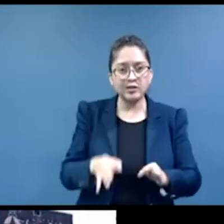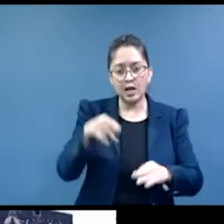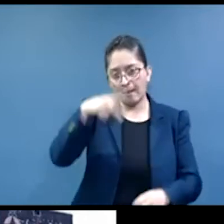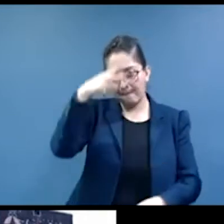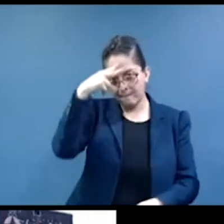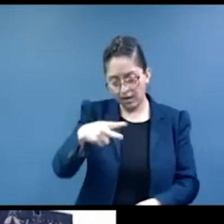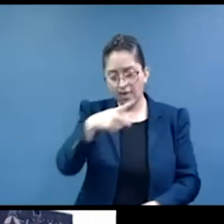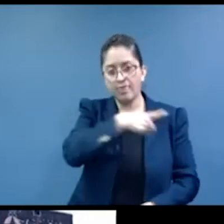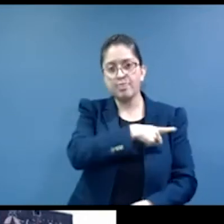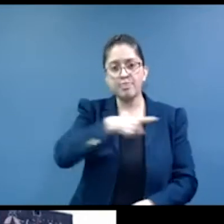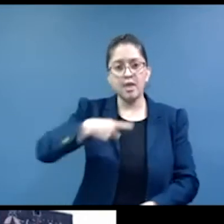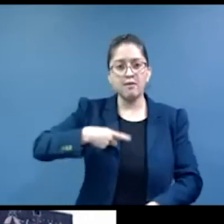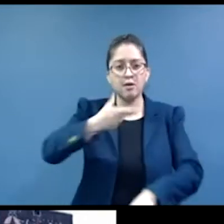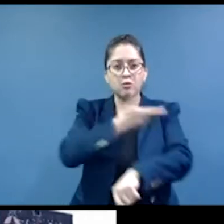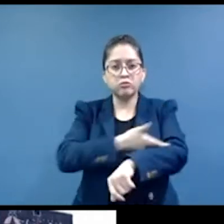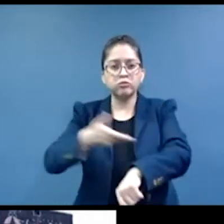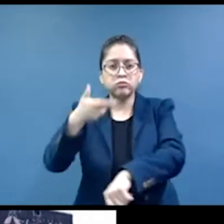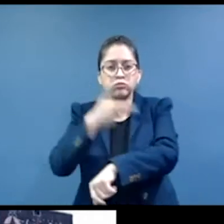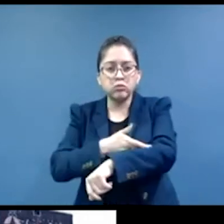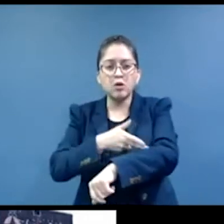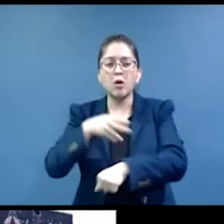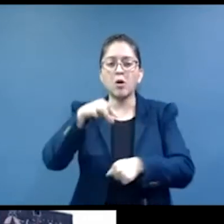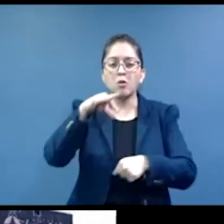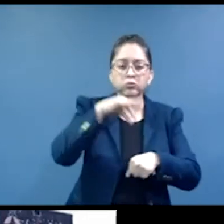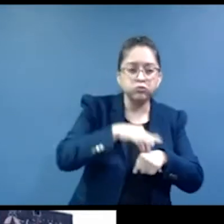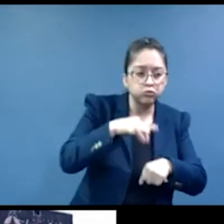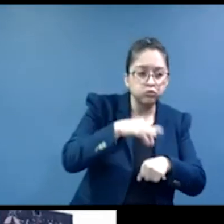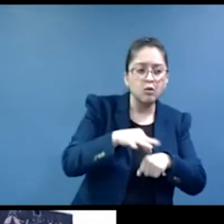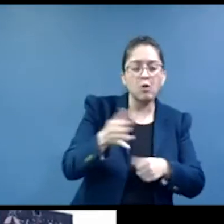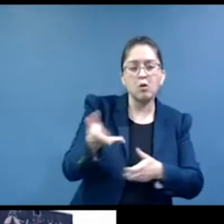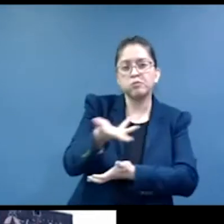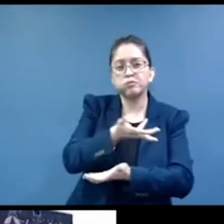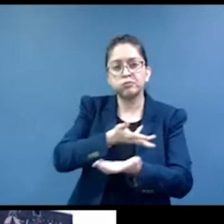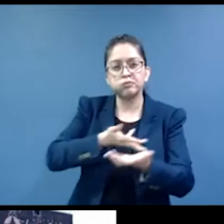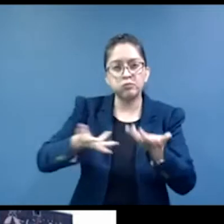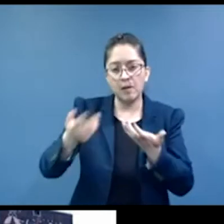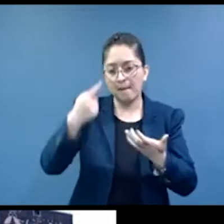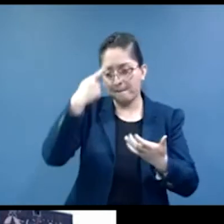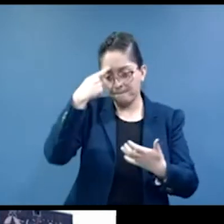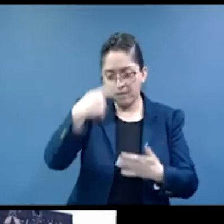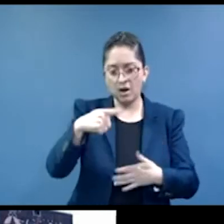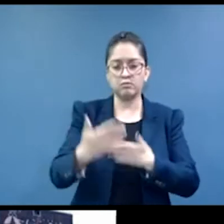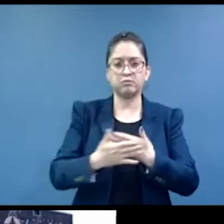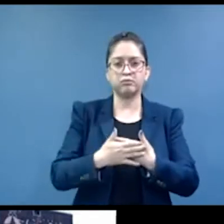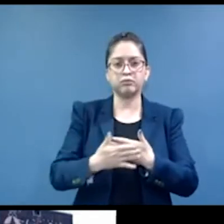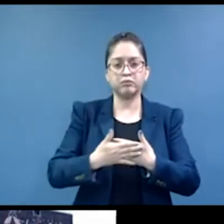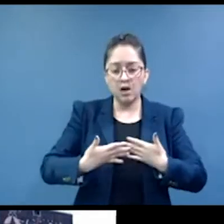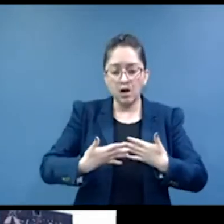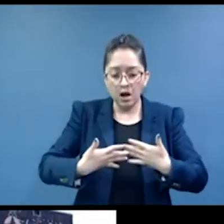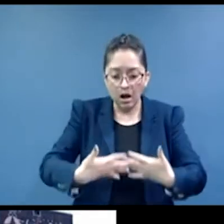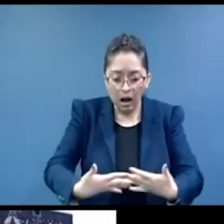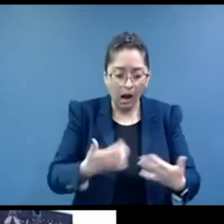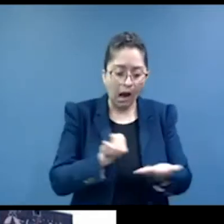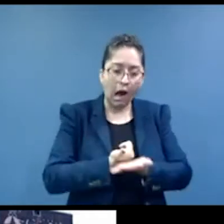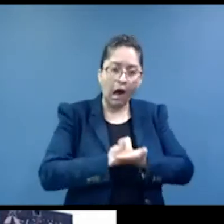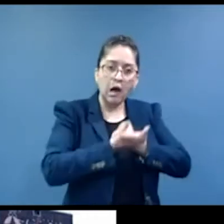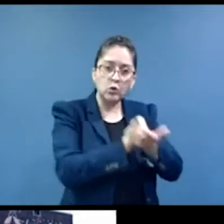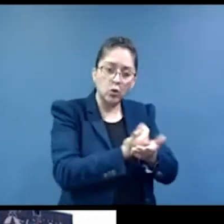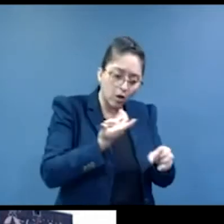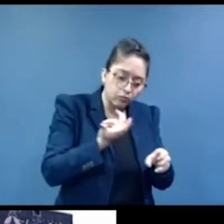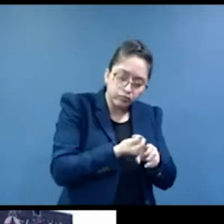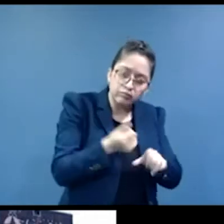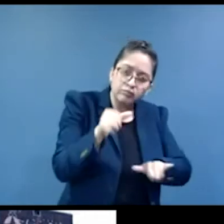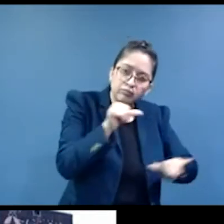aspectos tanto médicos como técnicos de la prestación de los servicios de reproducción asistida, y que aplicaría tanto al ámbito público como